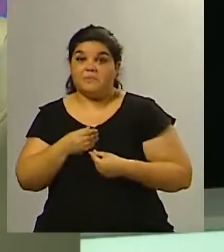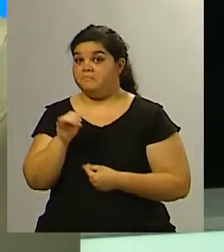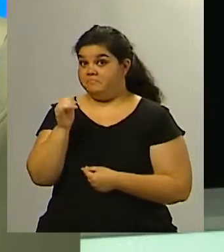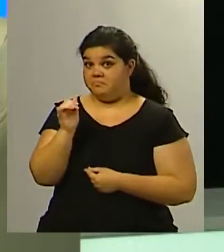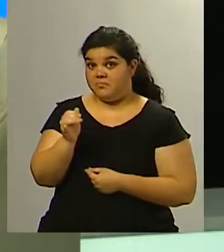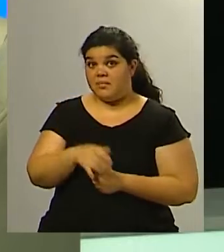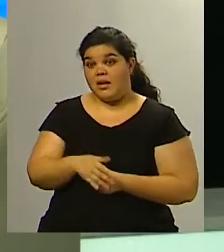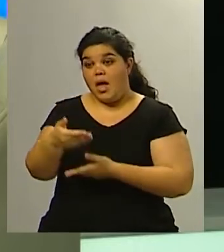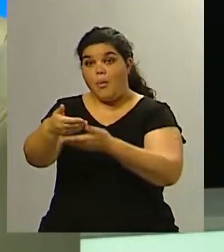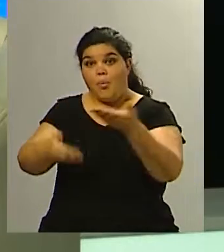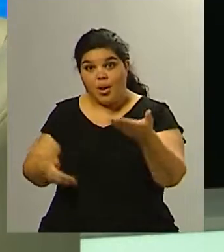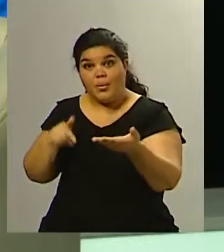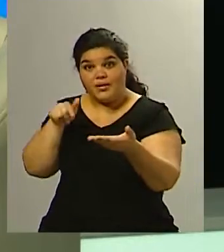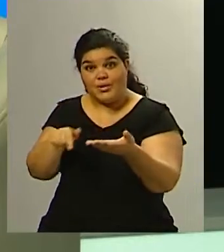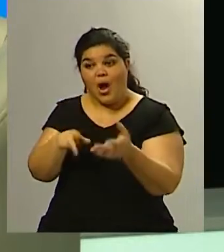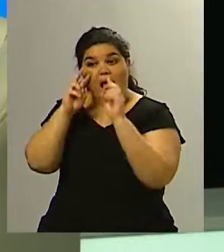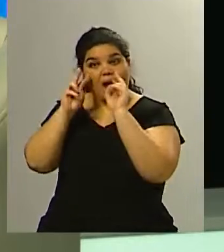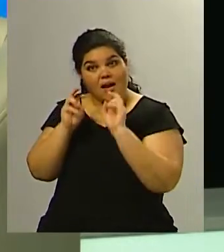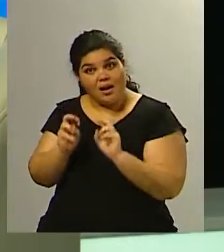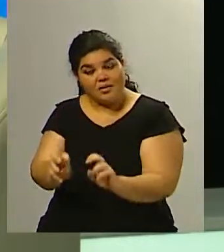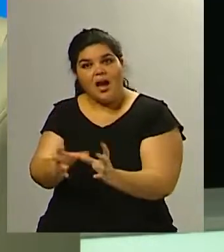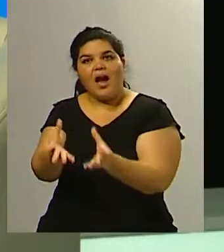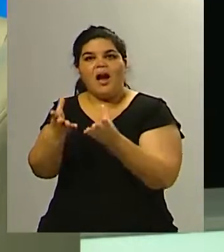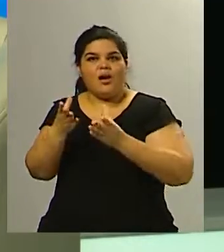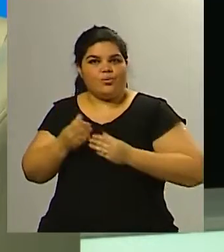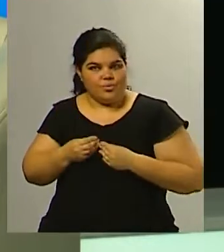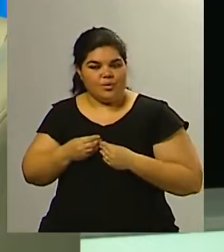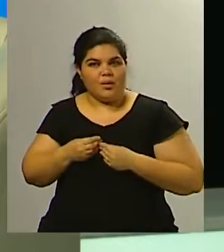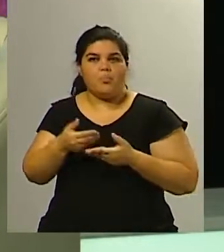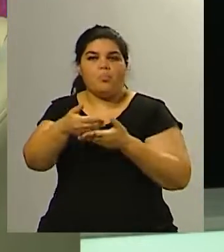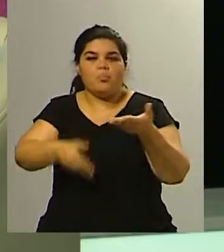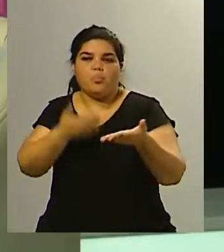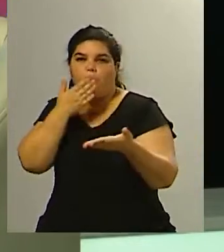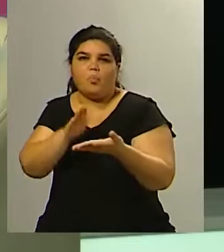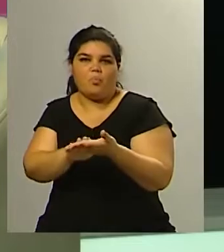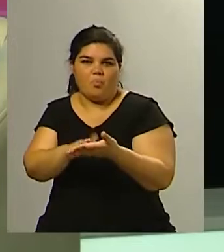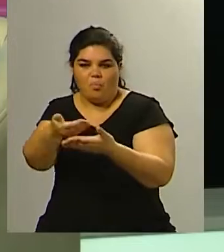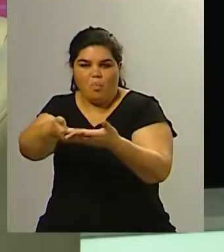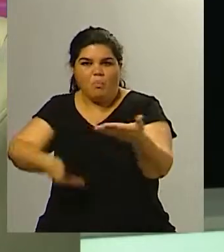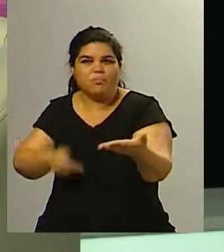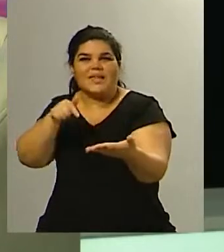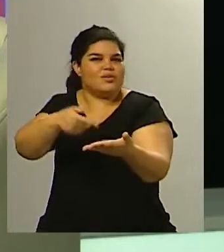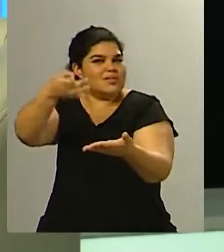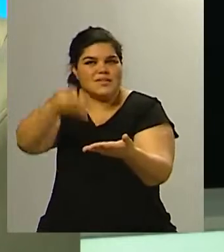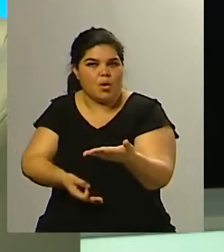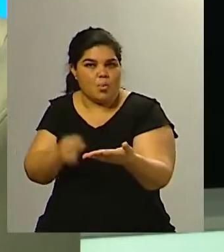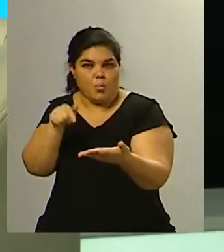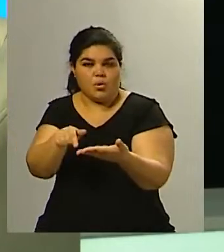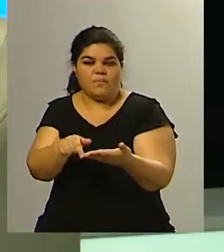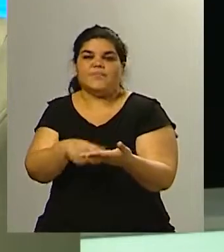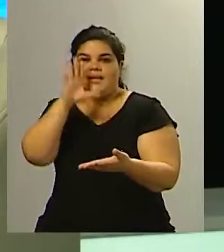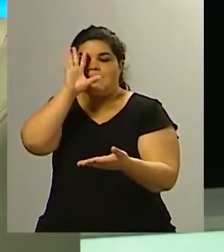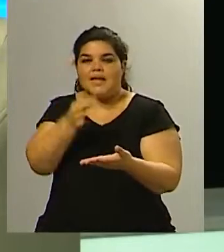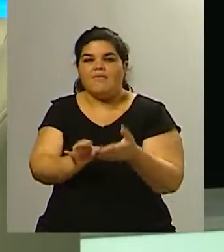supuesto que también involucran el instrumento concreto, que es la prueba, porque es la que te da el diagnóstico real o